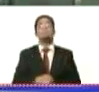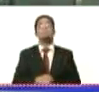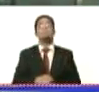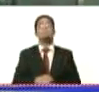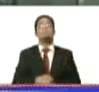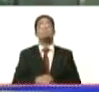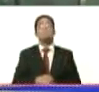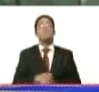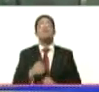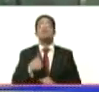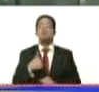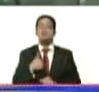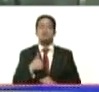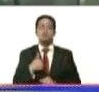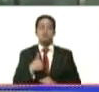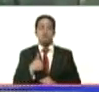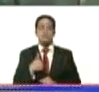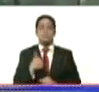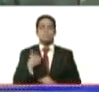Y bien joven nos tocó